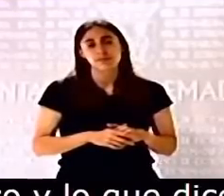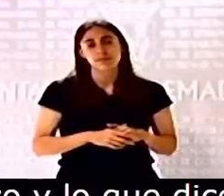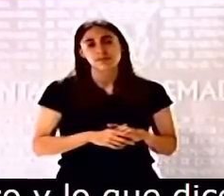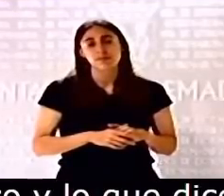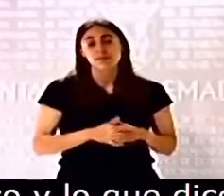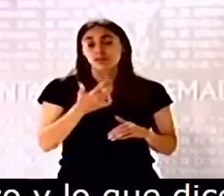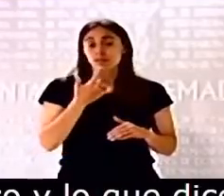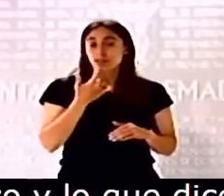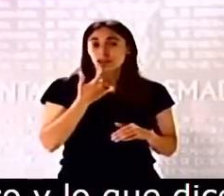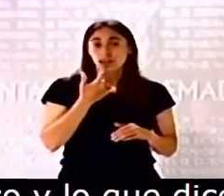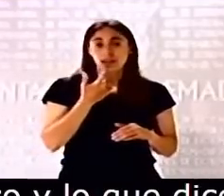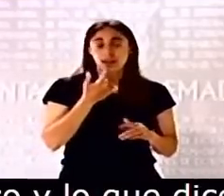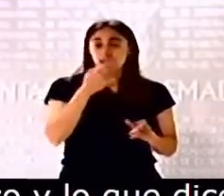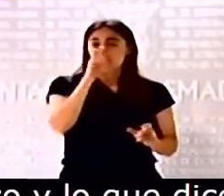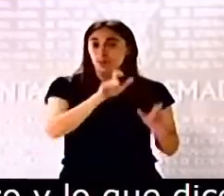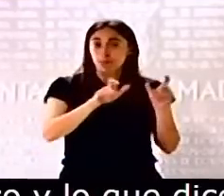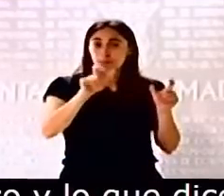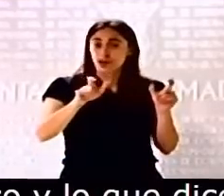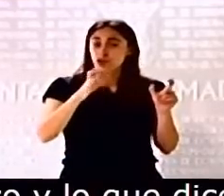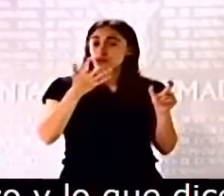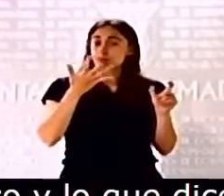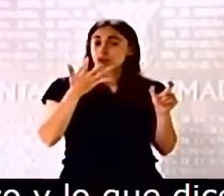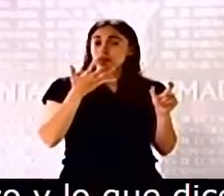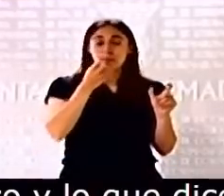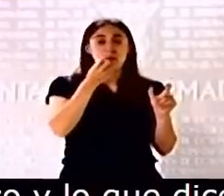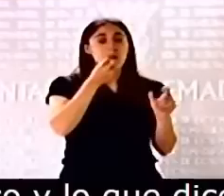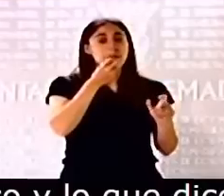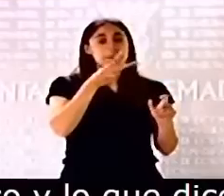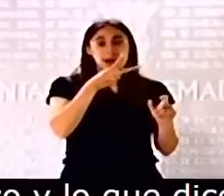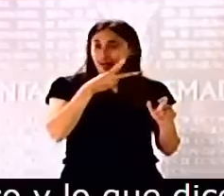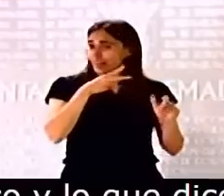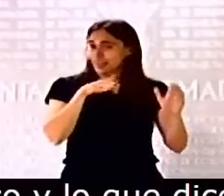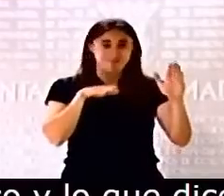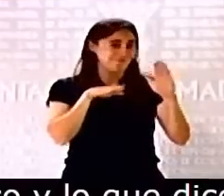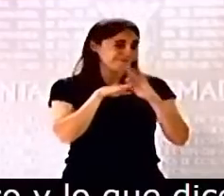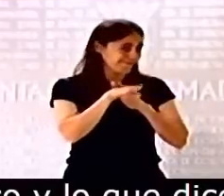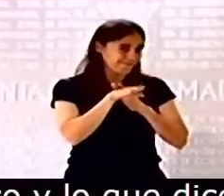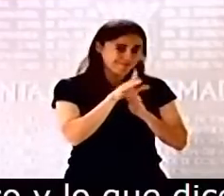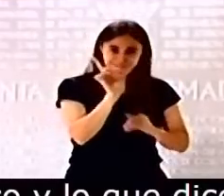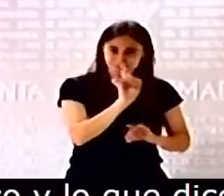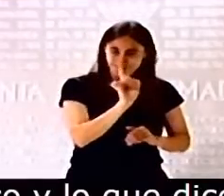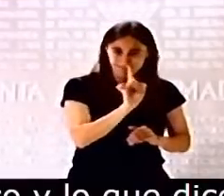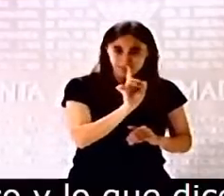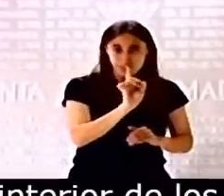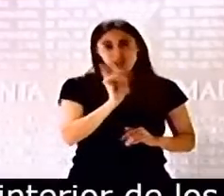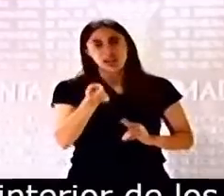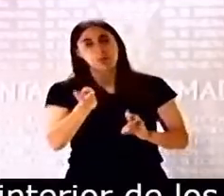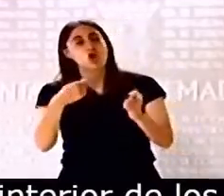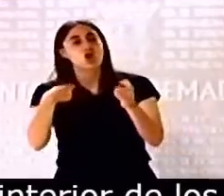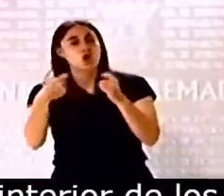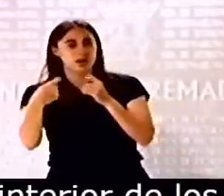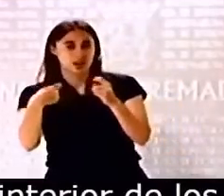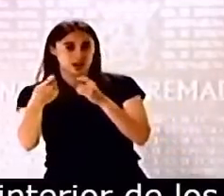las personas no entran ni en el interior de los bares ni en el interior de los comercios.